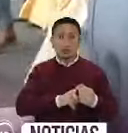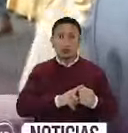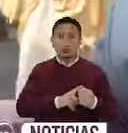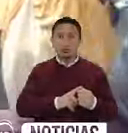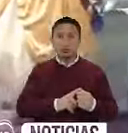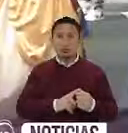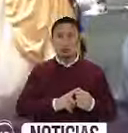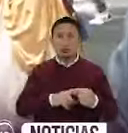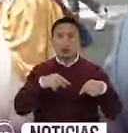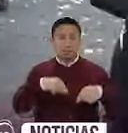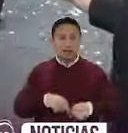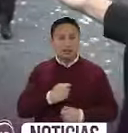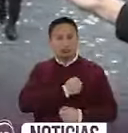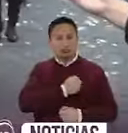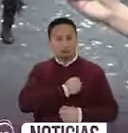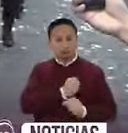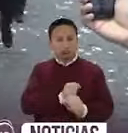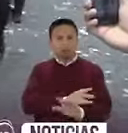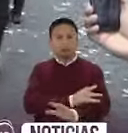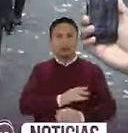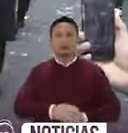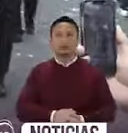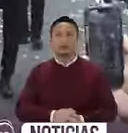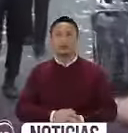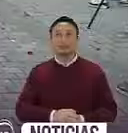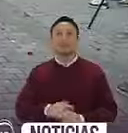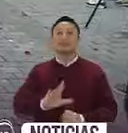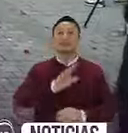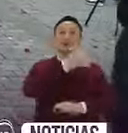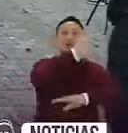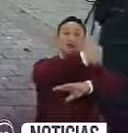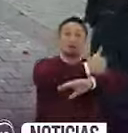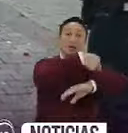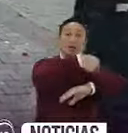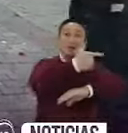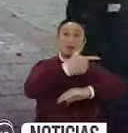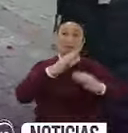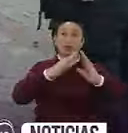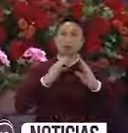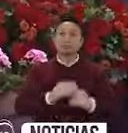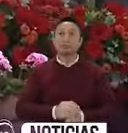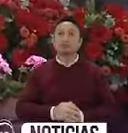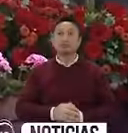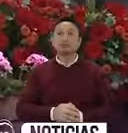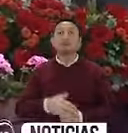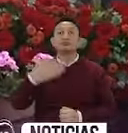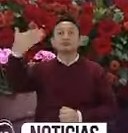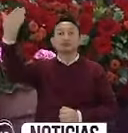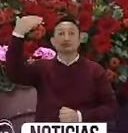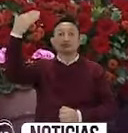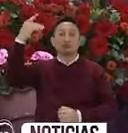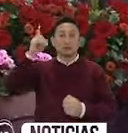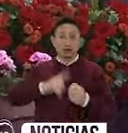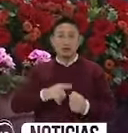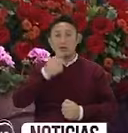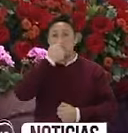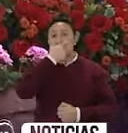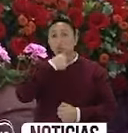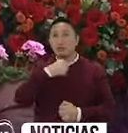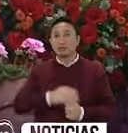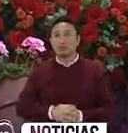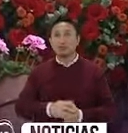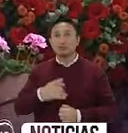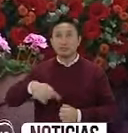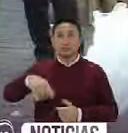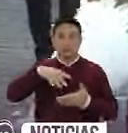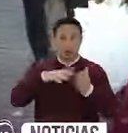un mundo de tradiciones. Ya en la Plaza de la Independencia, bajo el Palacio Municipal, el burgomaestre capitalino Pavel Muñoz saludó a